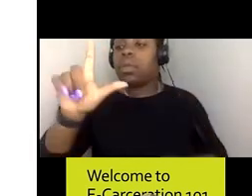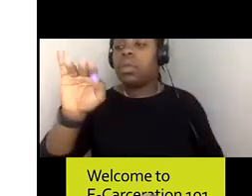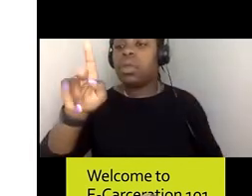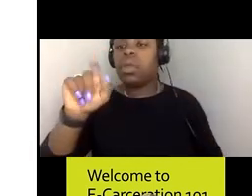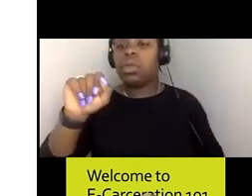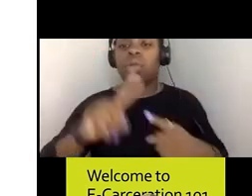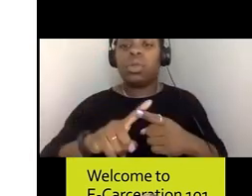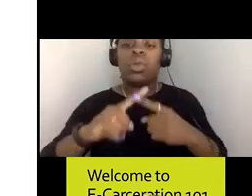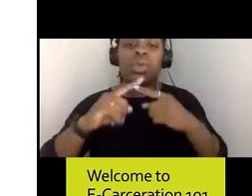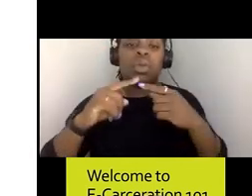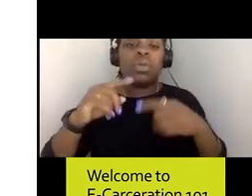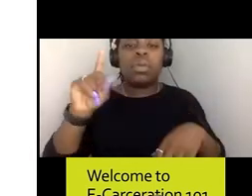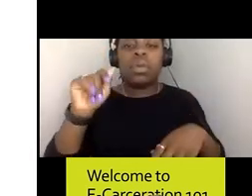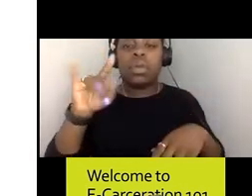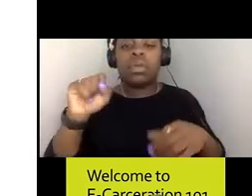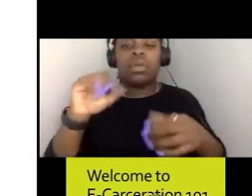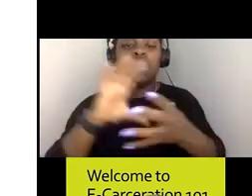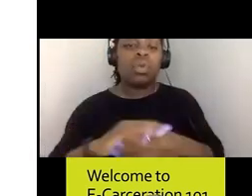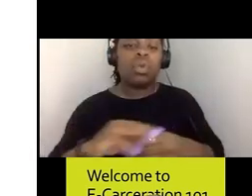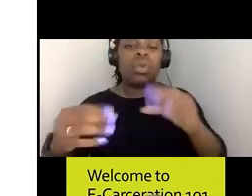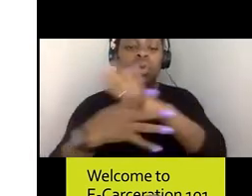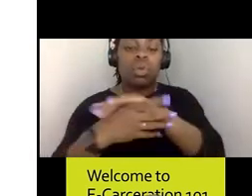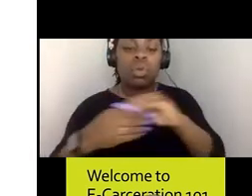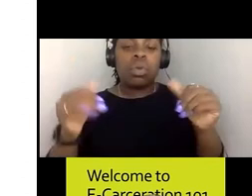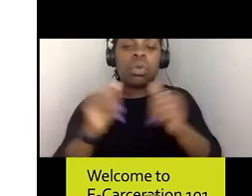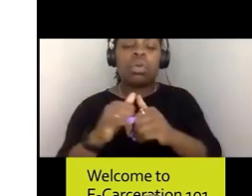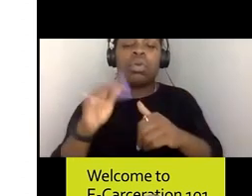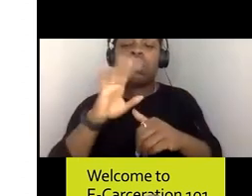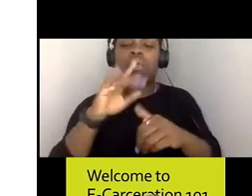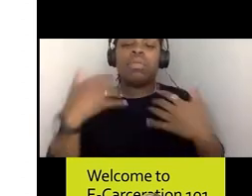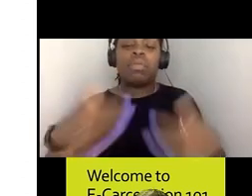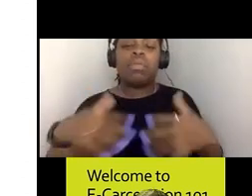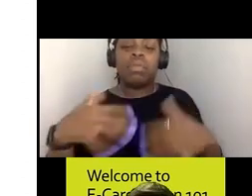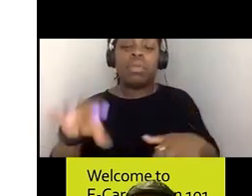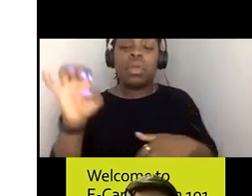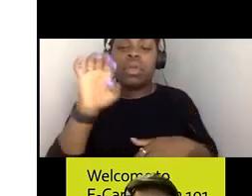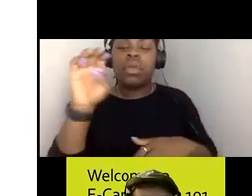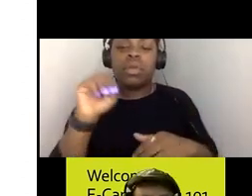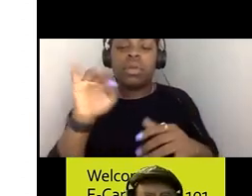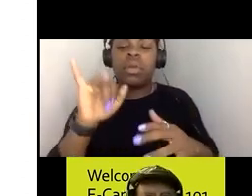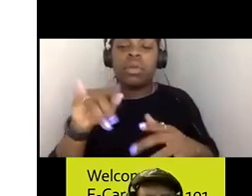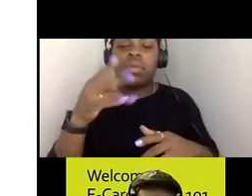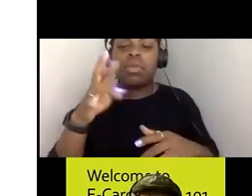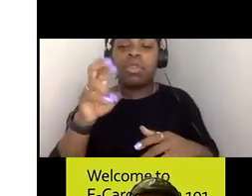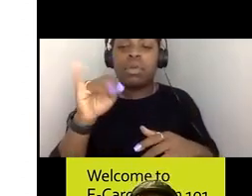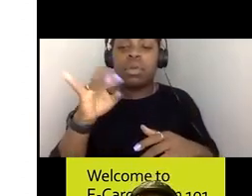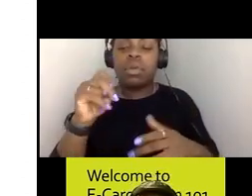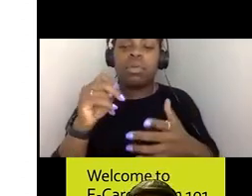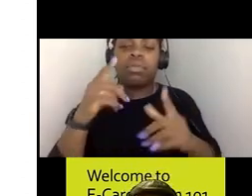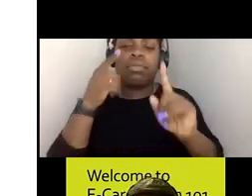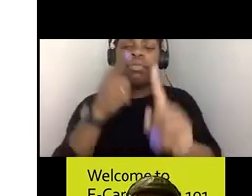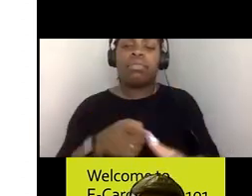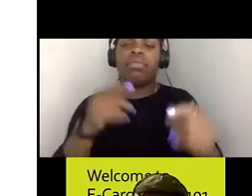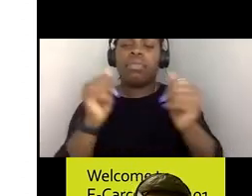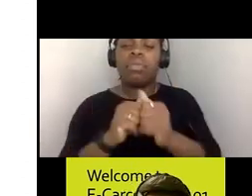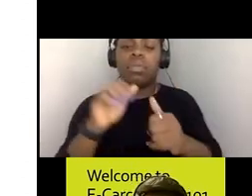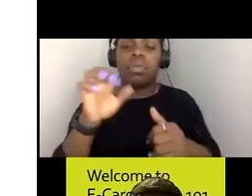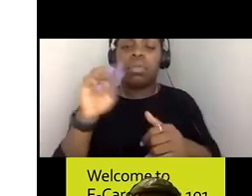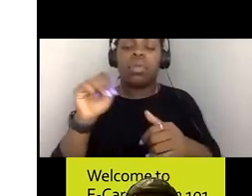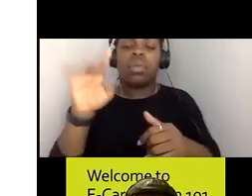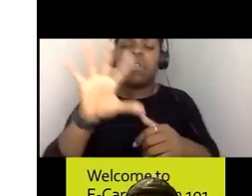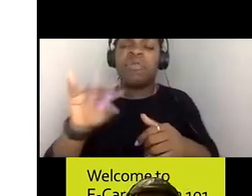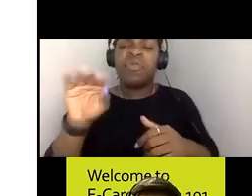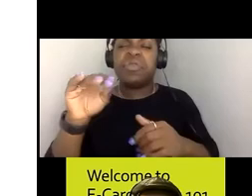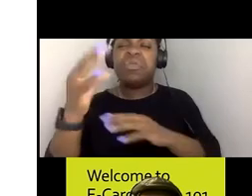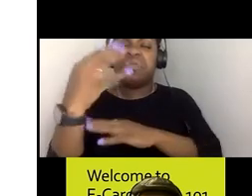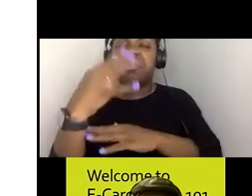con enlaces a diferentes historias que están relacionadas a la vigilancia electrónica. Tenemos como